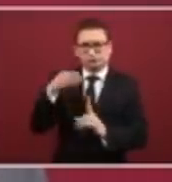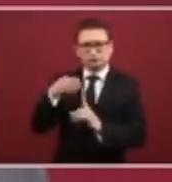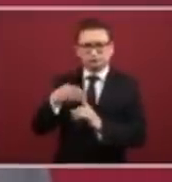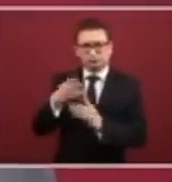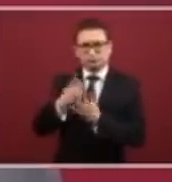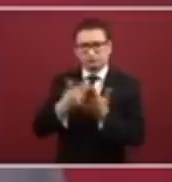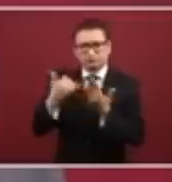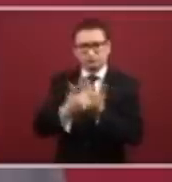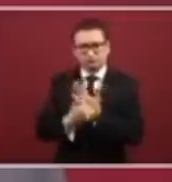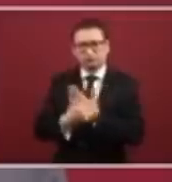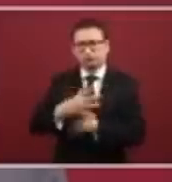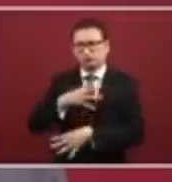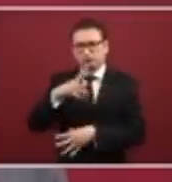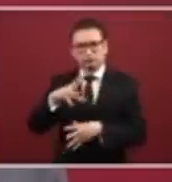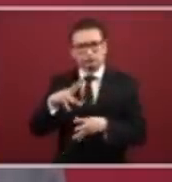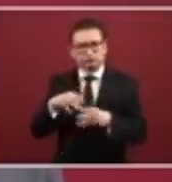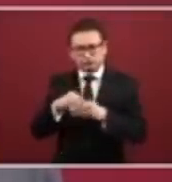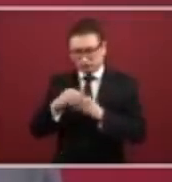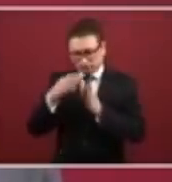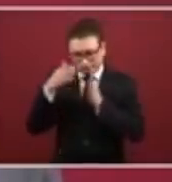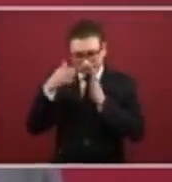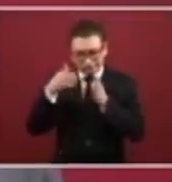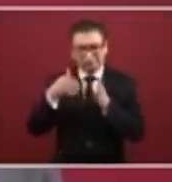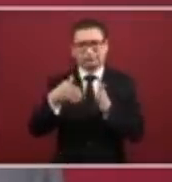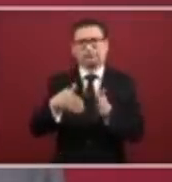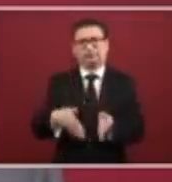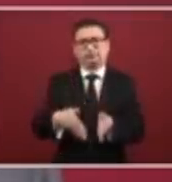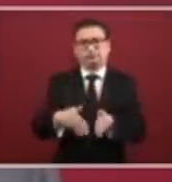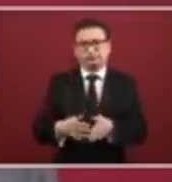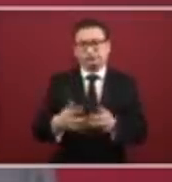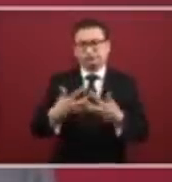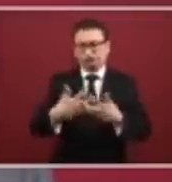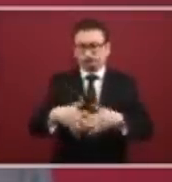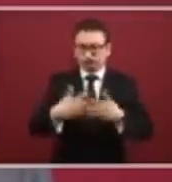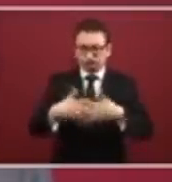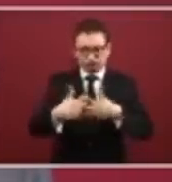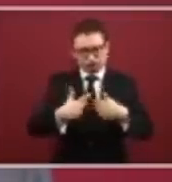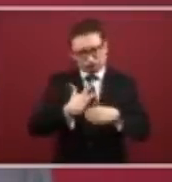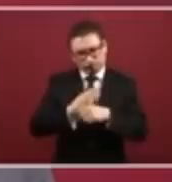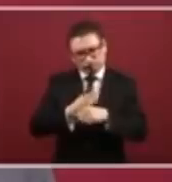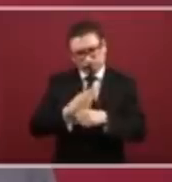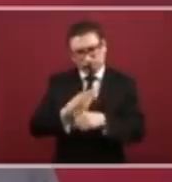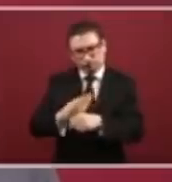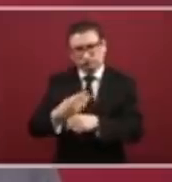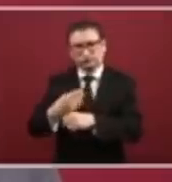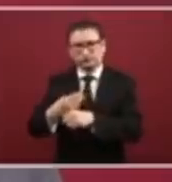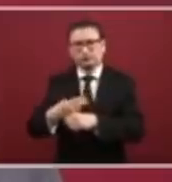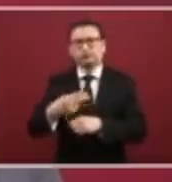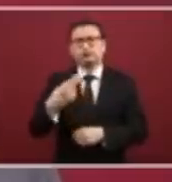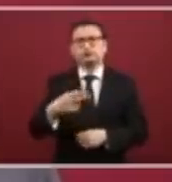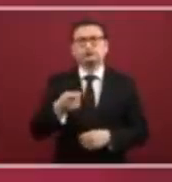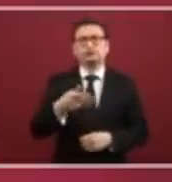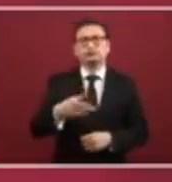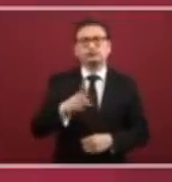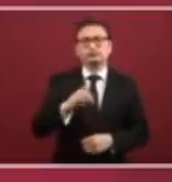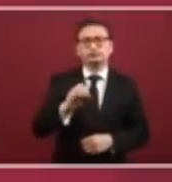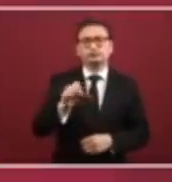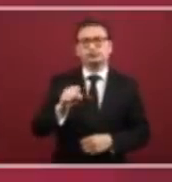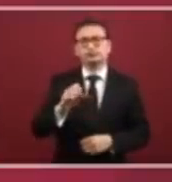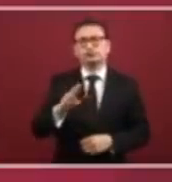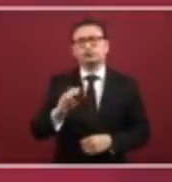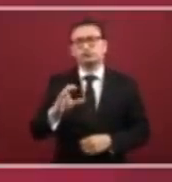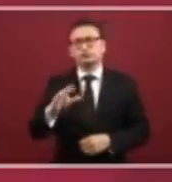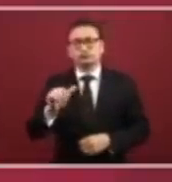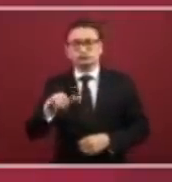para la realización de la refinería de Dos Bocas. Y se va a contar